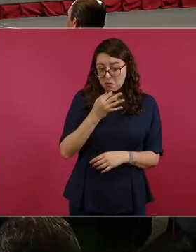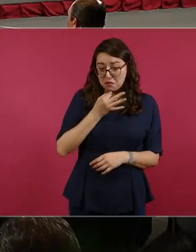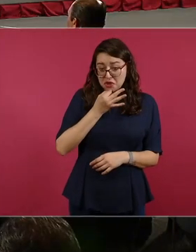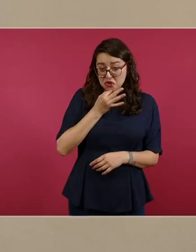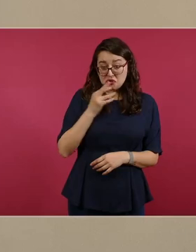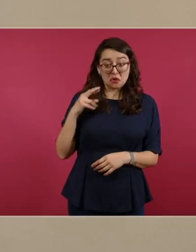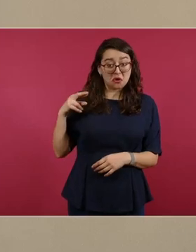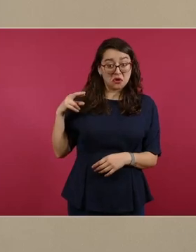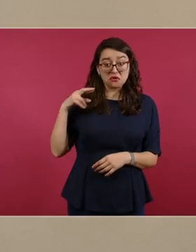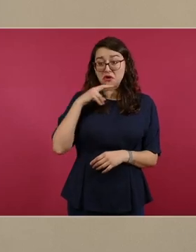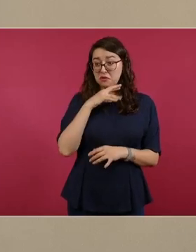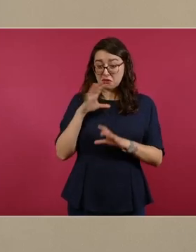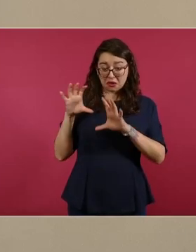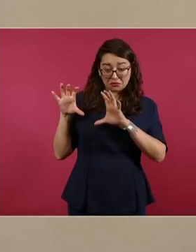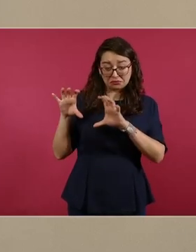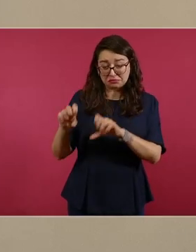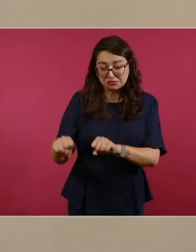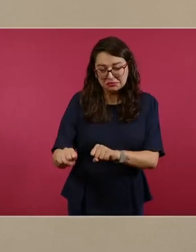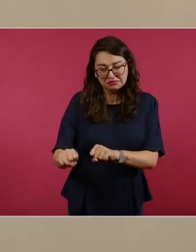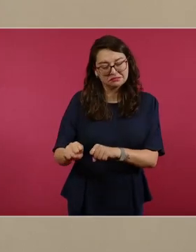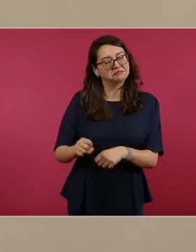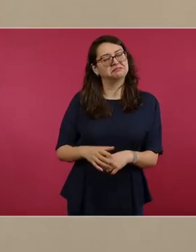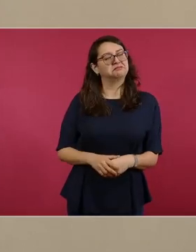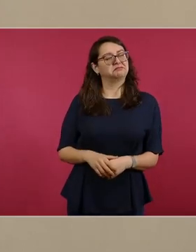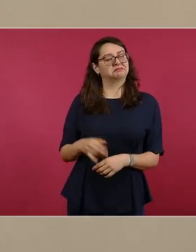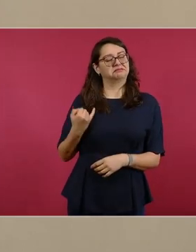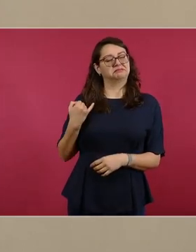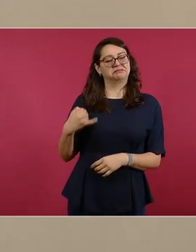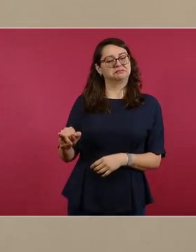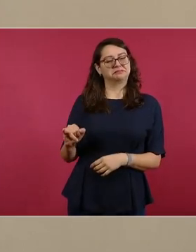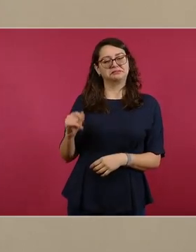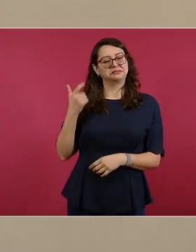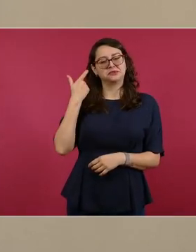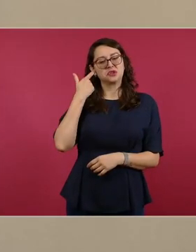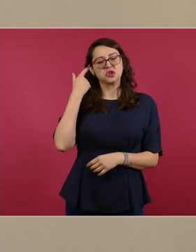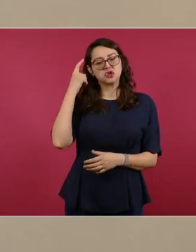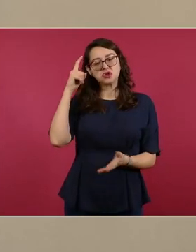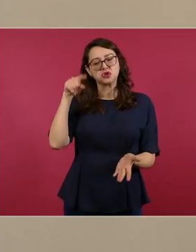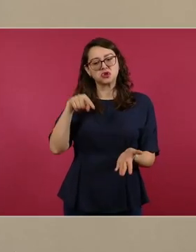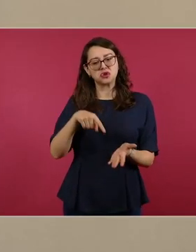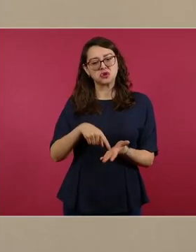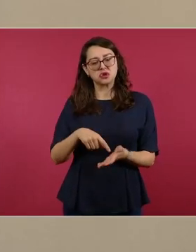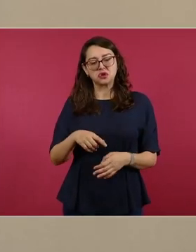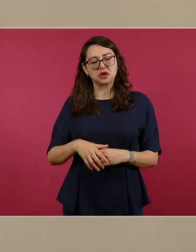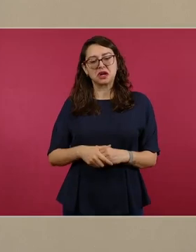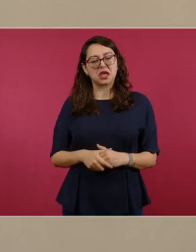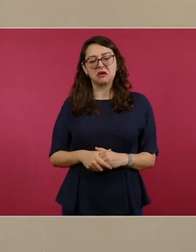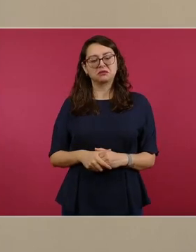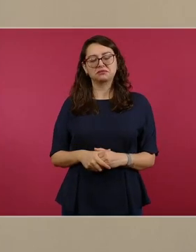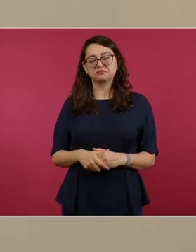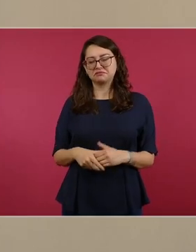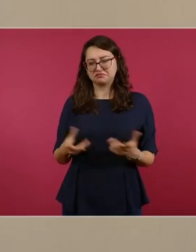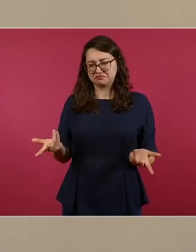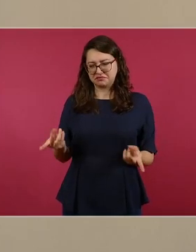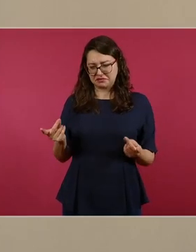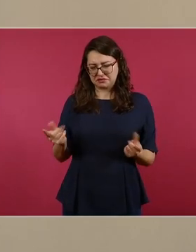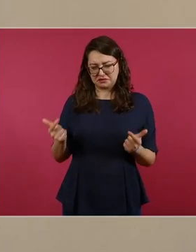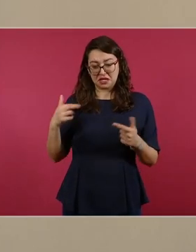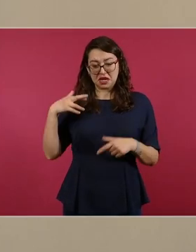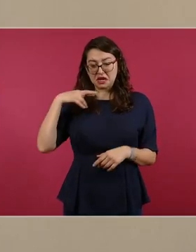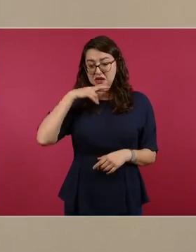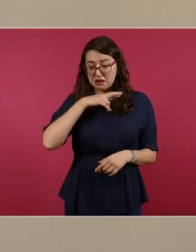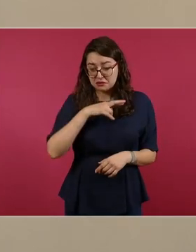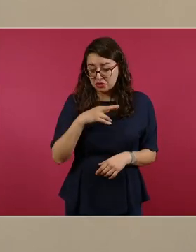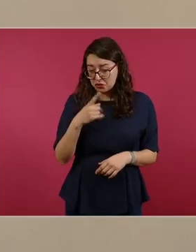elementos aprensores hayan llegado al inmueble, tocaran la puerta, nombraran sus propios testigos y hayan